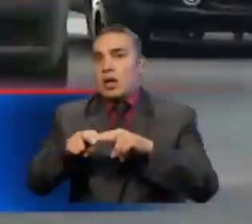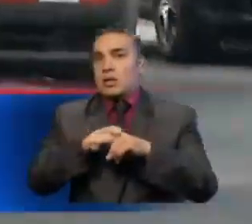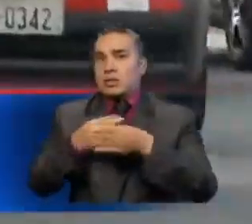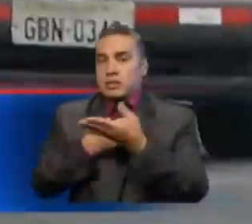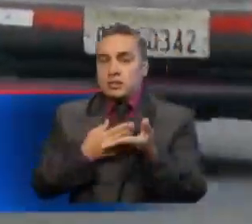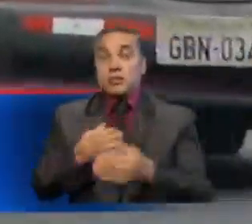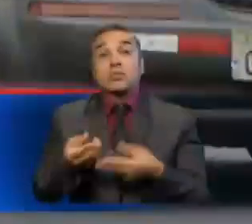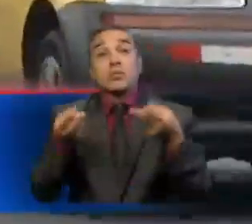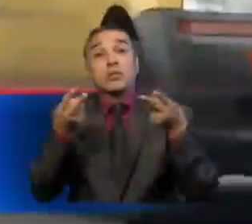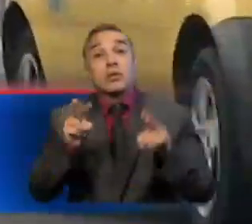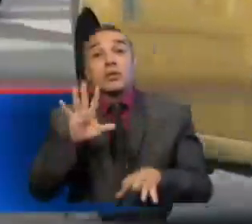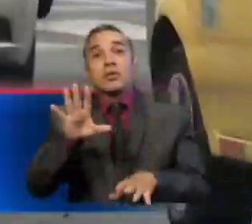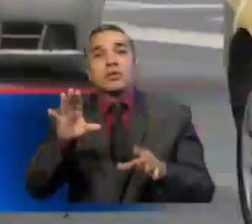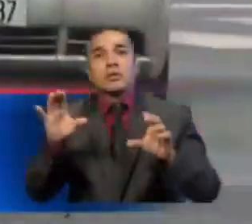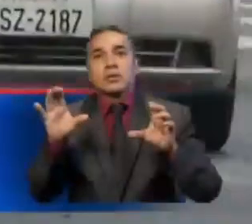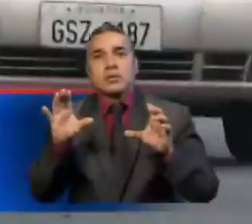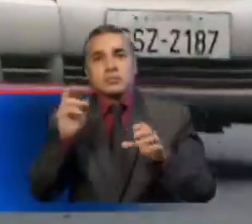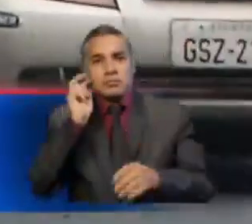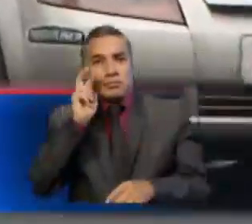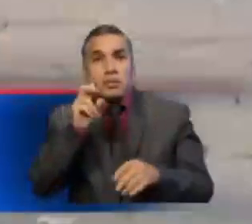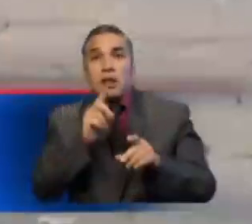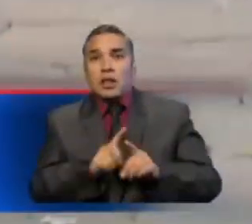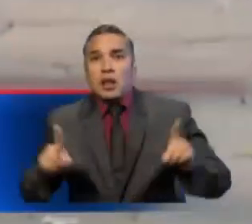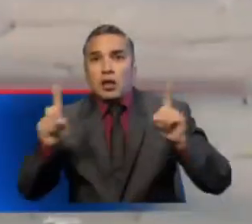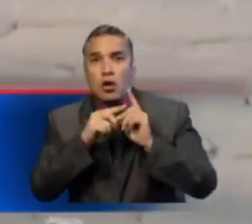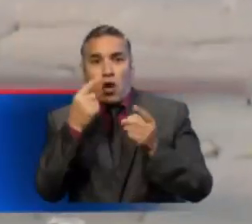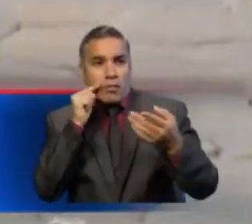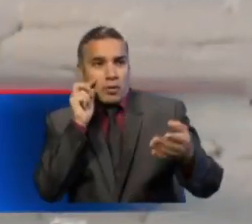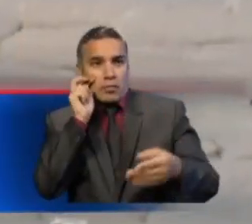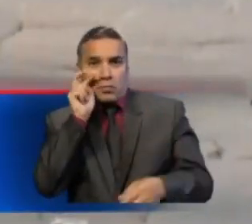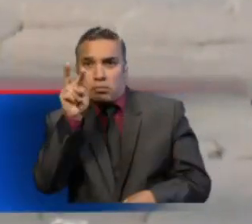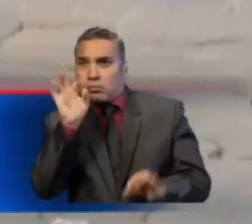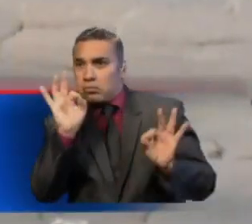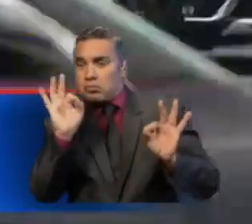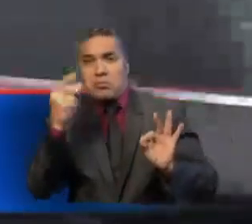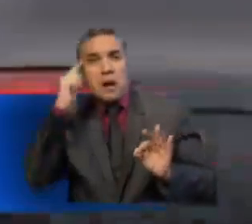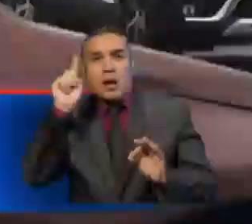taxi. Además, certificar los datos del conductor para evitar